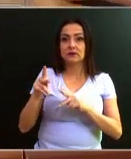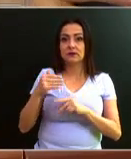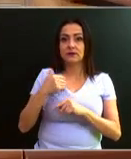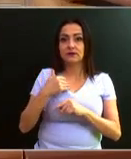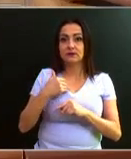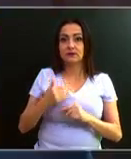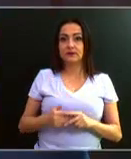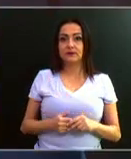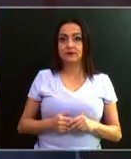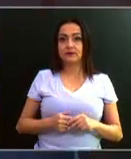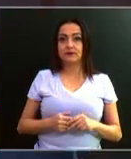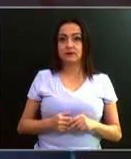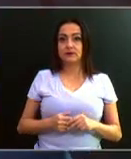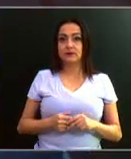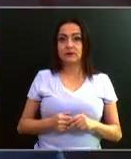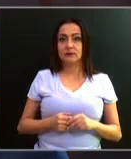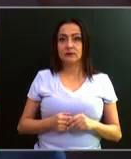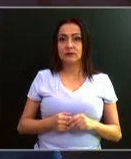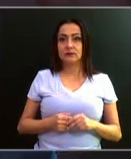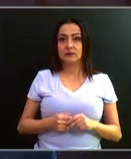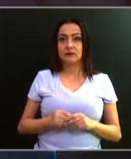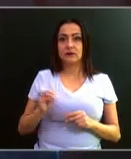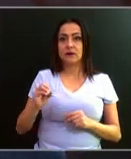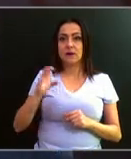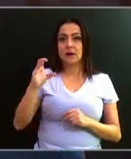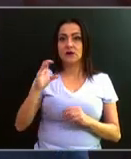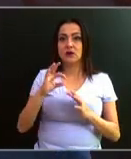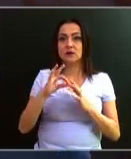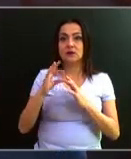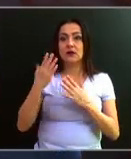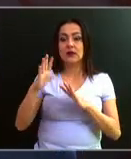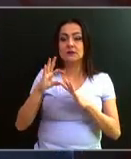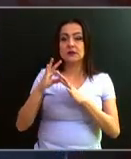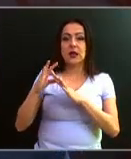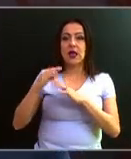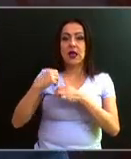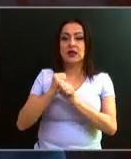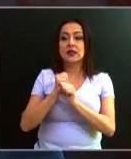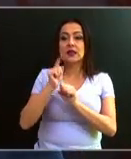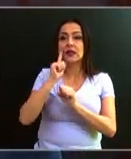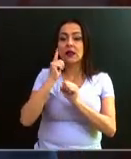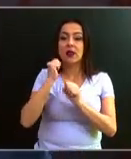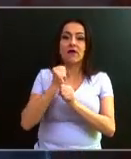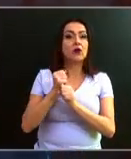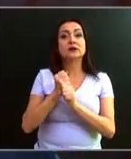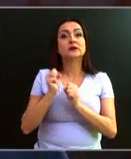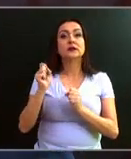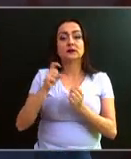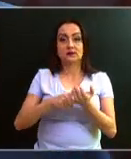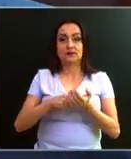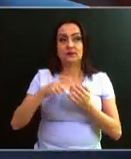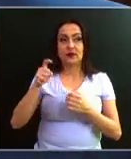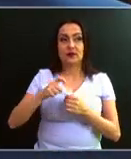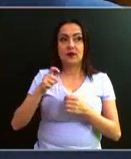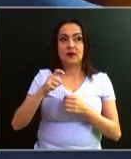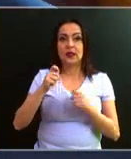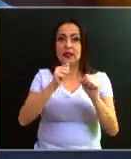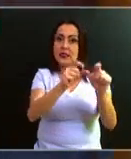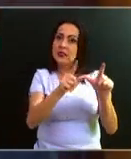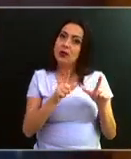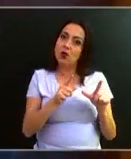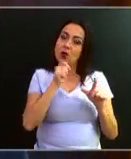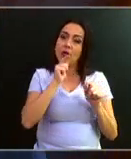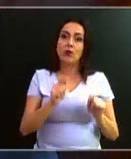tienen un mayor nivel de especialización en el trabajo que hace sin necesidad de requerir un título